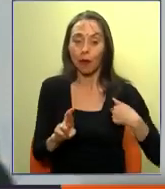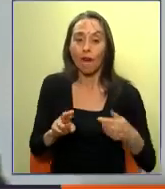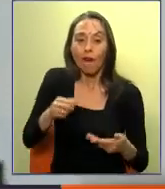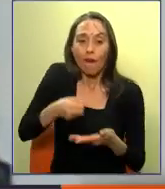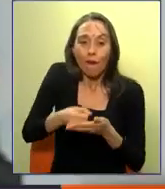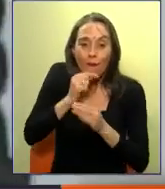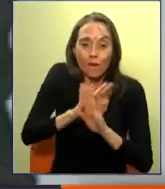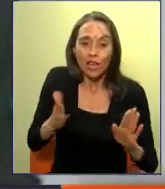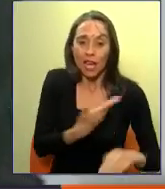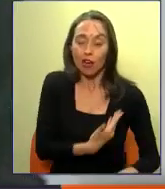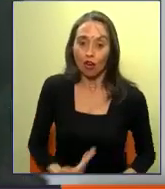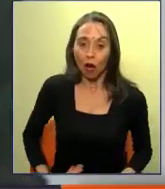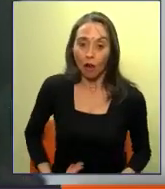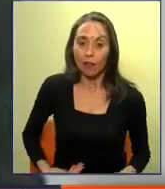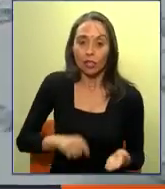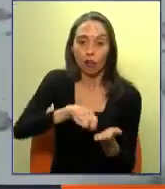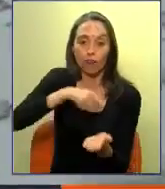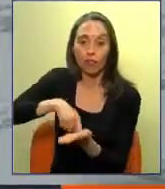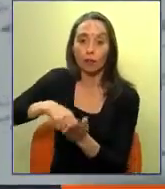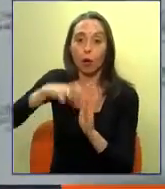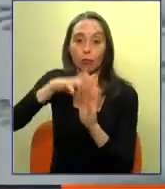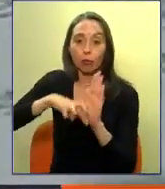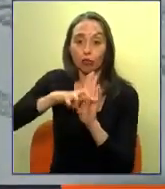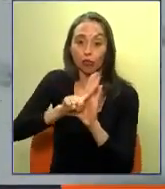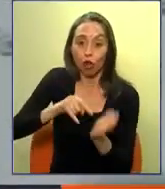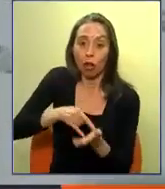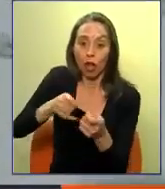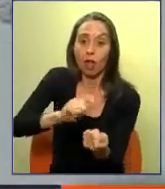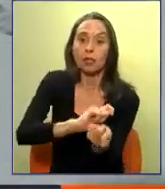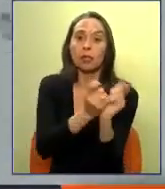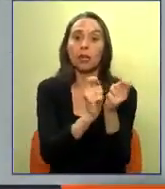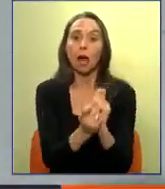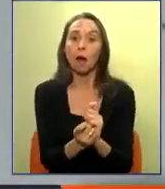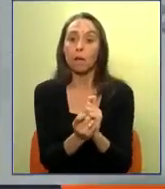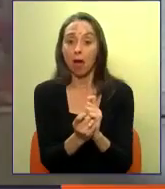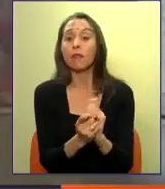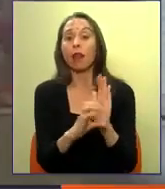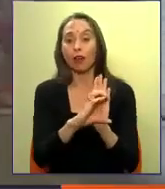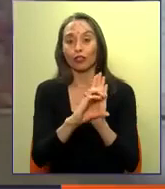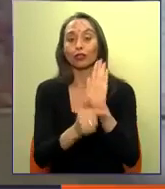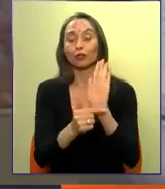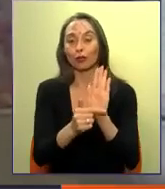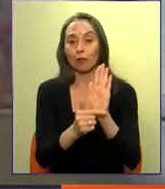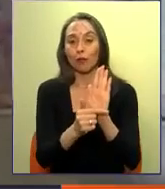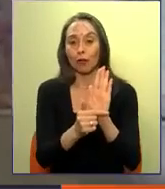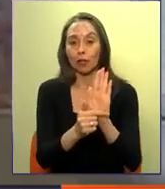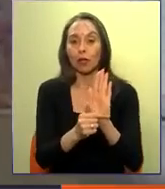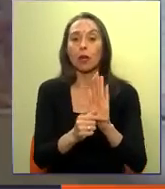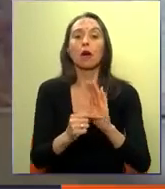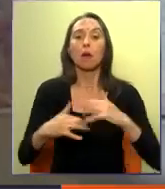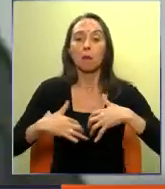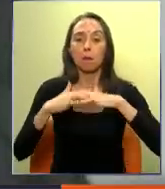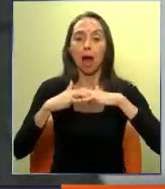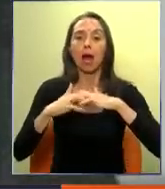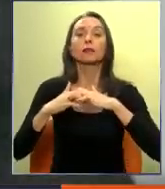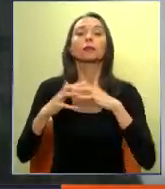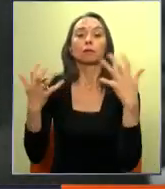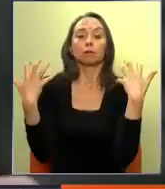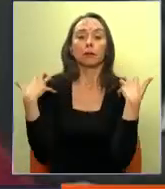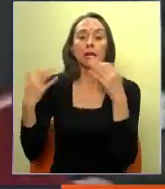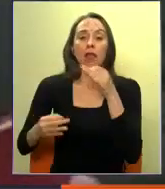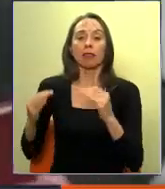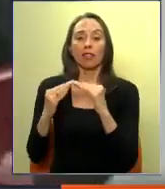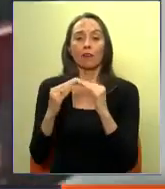mandato concretaría un paquete de importantes reformas a la Constitución. Se robusteció la labor del Tribunal